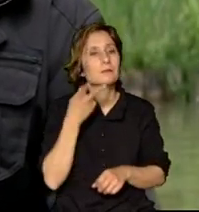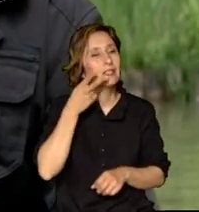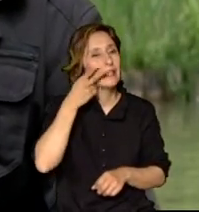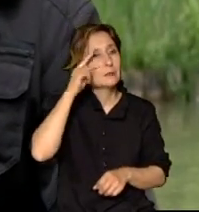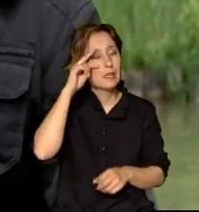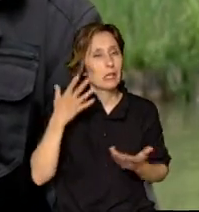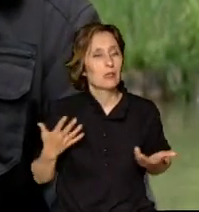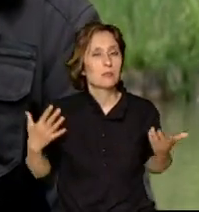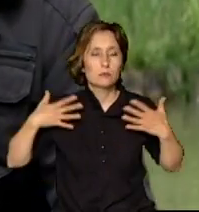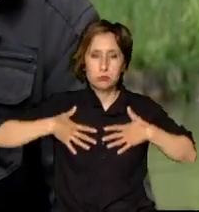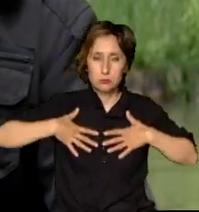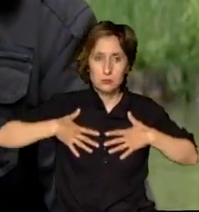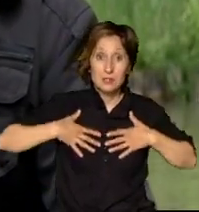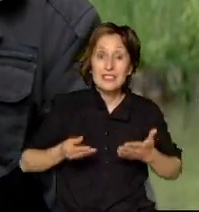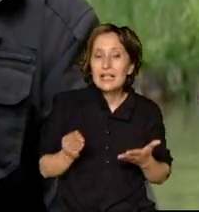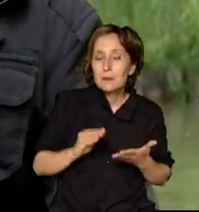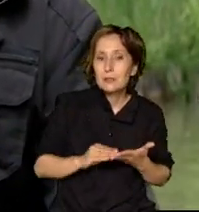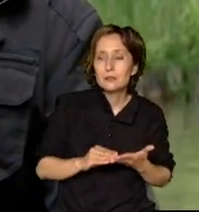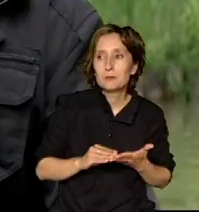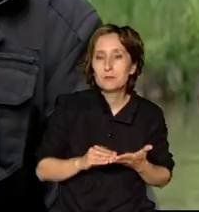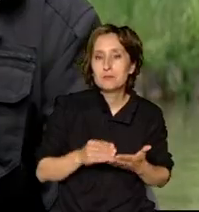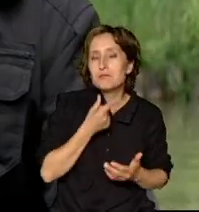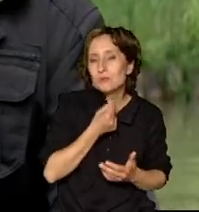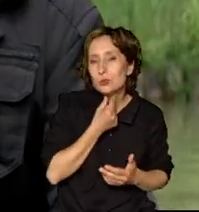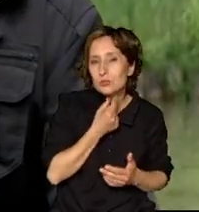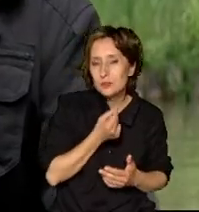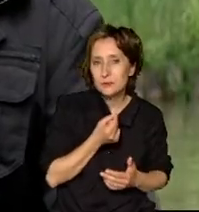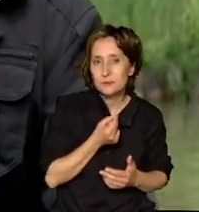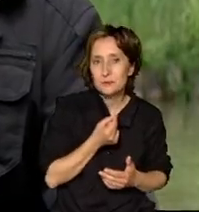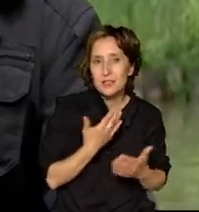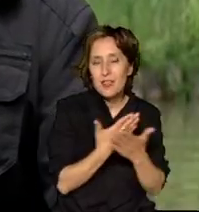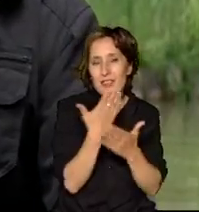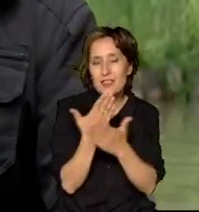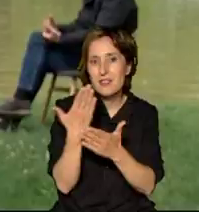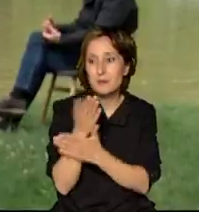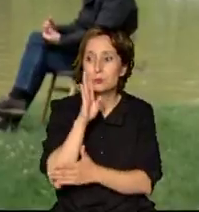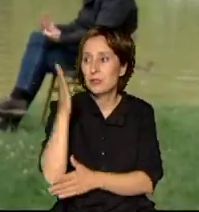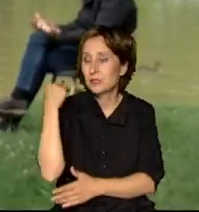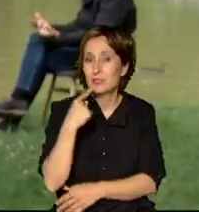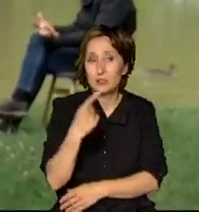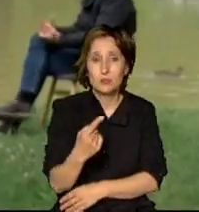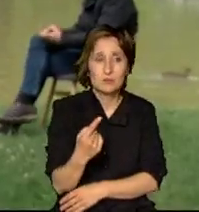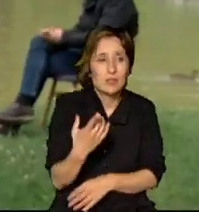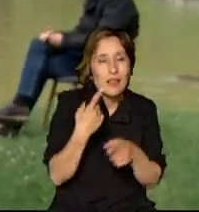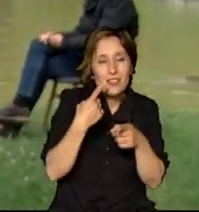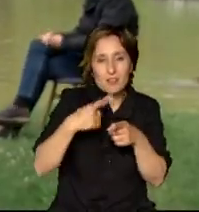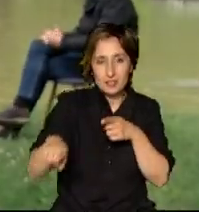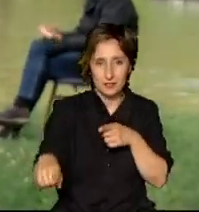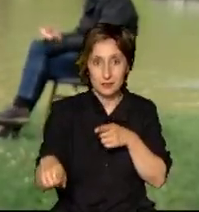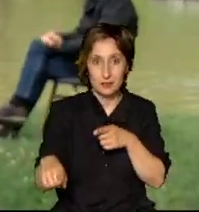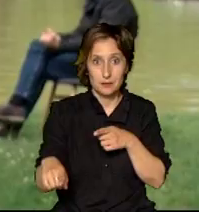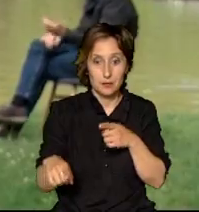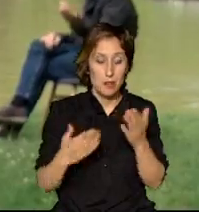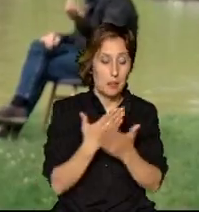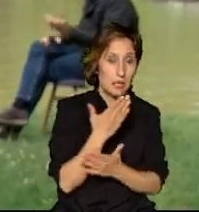experiencia, de hecho hasta le coges gusto, ¿no?, porque bueno, cada día, como decíamos antes, es un poco distinto. Aquí en Pamplona